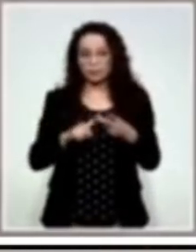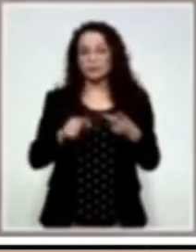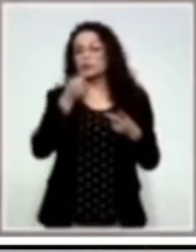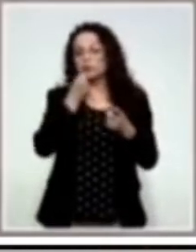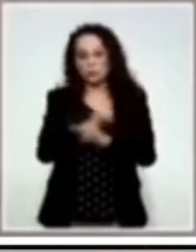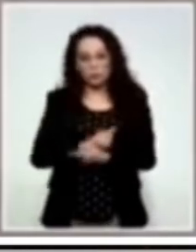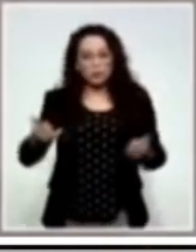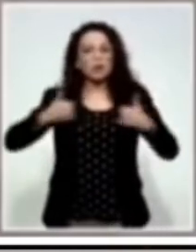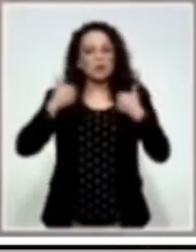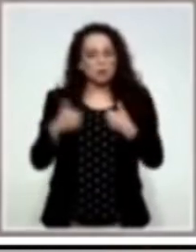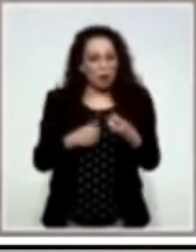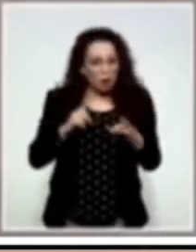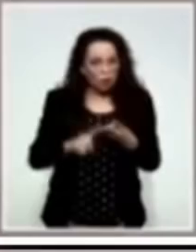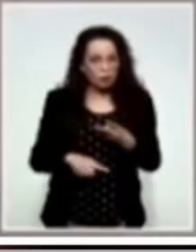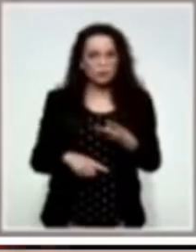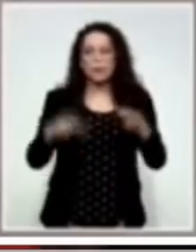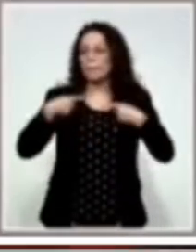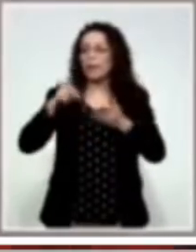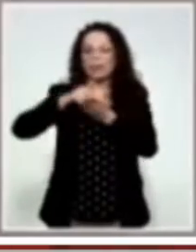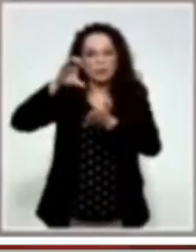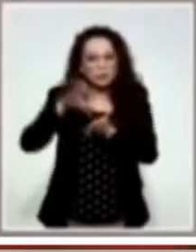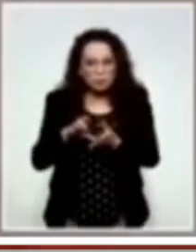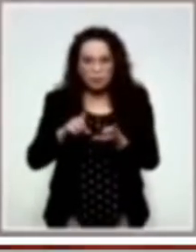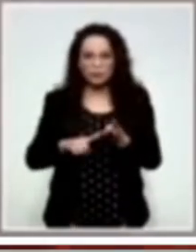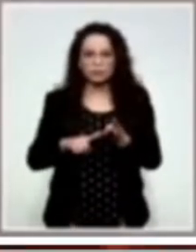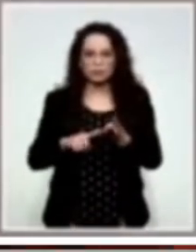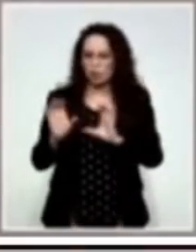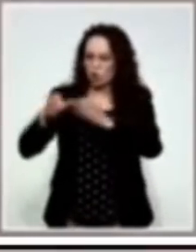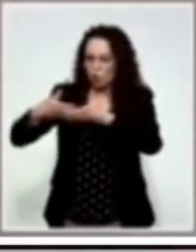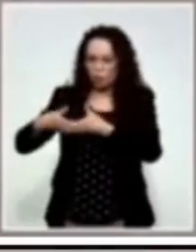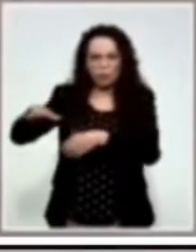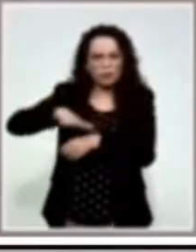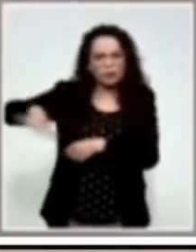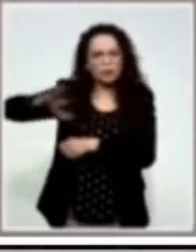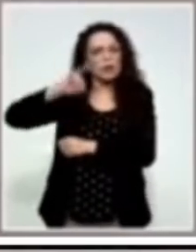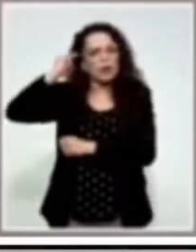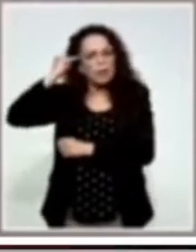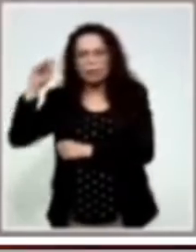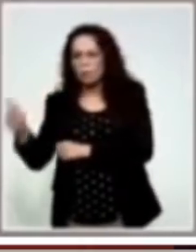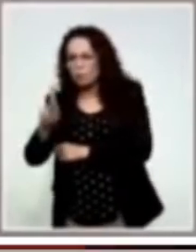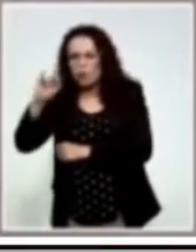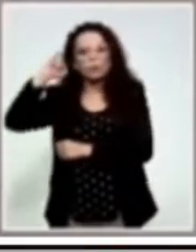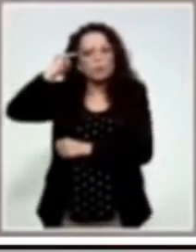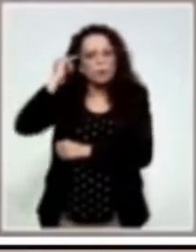de las personas con discapacidad, de los pueblos y comunidades indígenas.